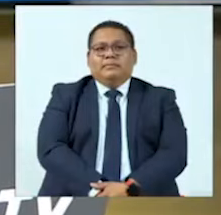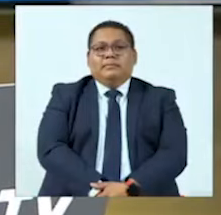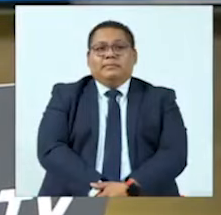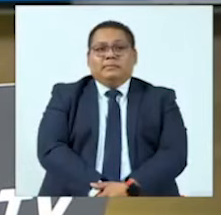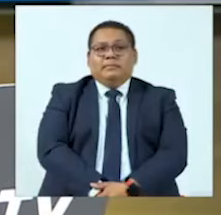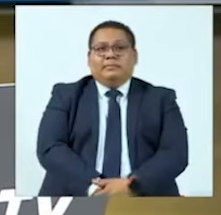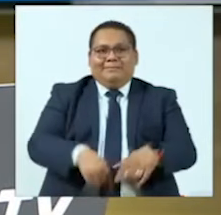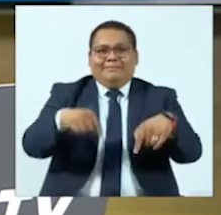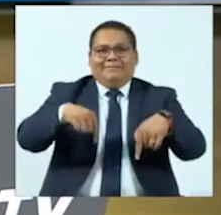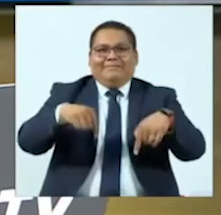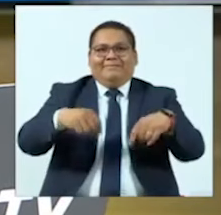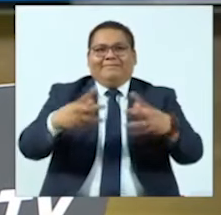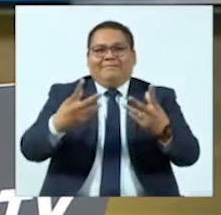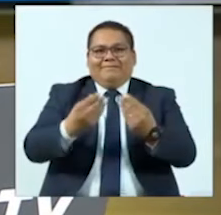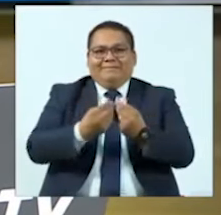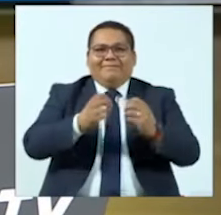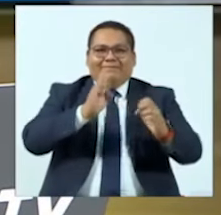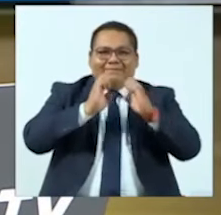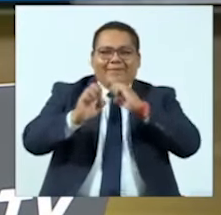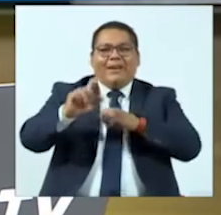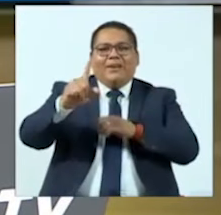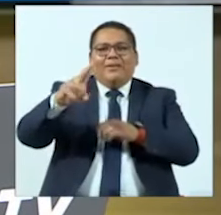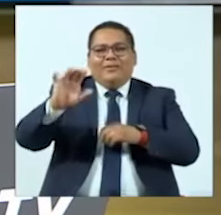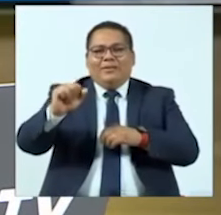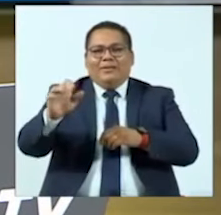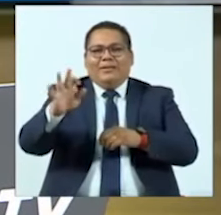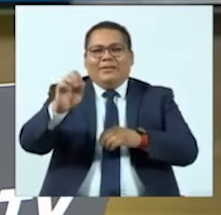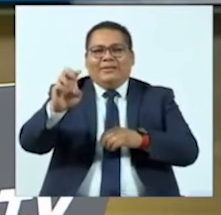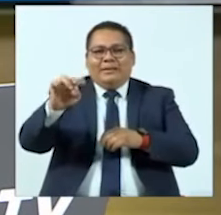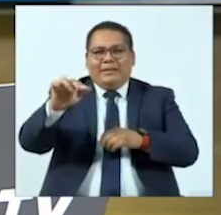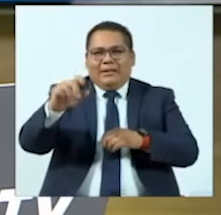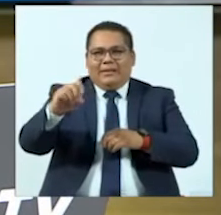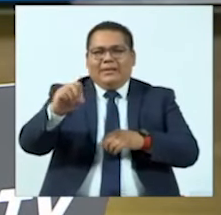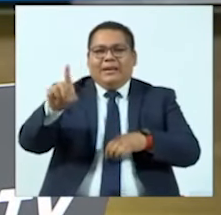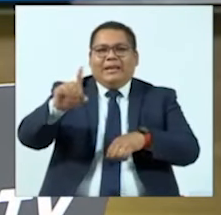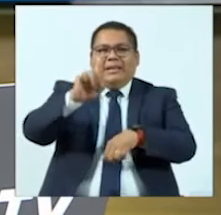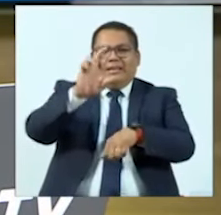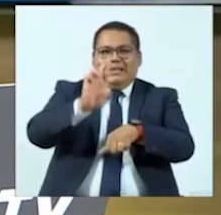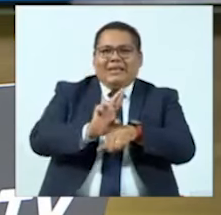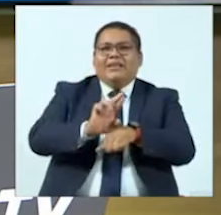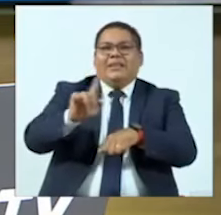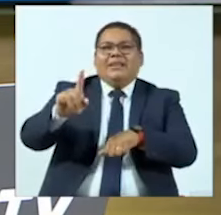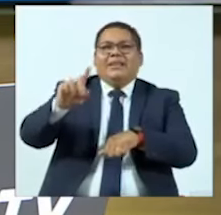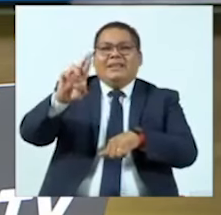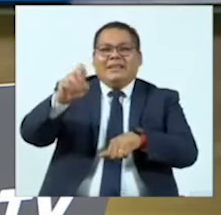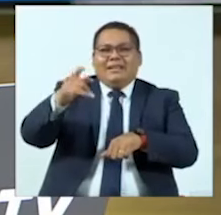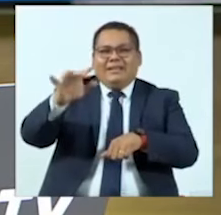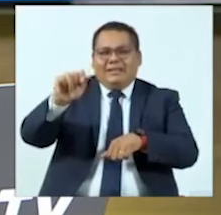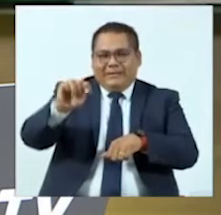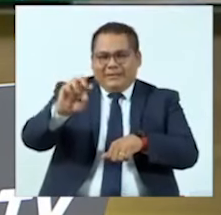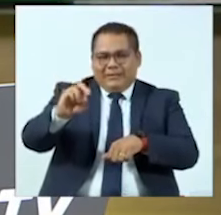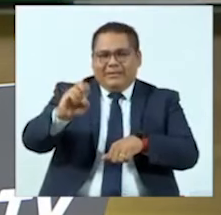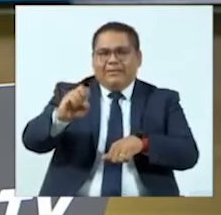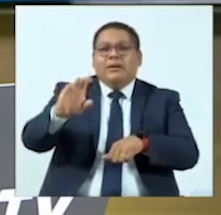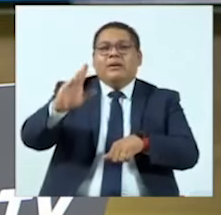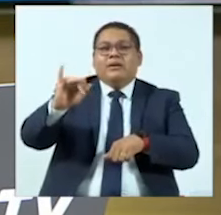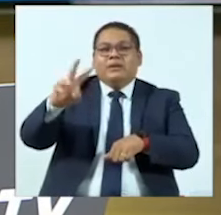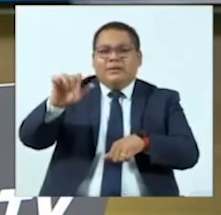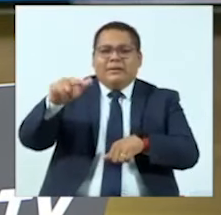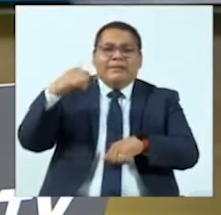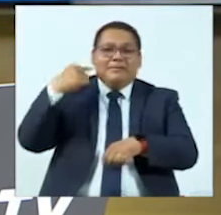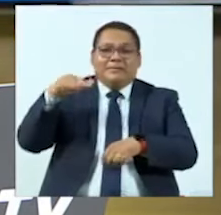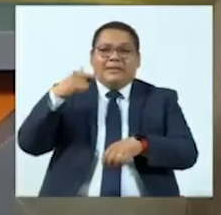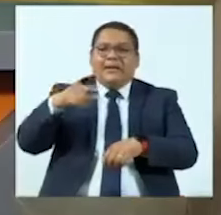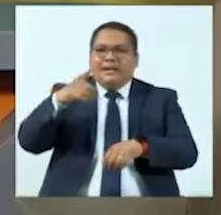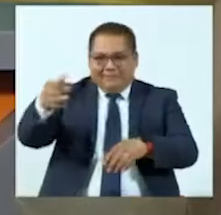aquí en el estudio con usted Luis Fernando Morales él es el director del registro civil de Guadalajara que nos viene a platicar de algo que le va a interesar